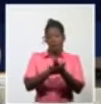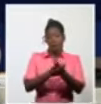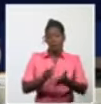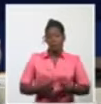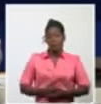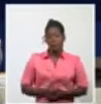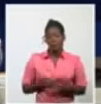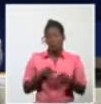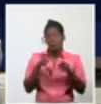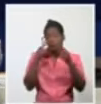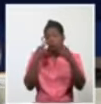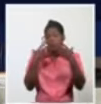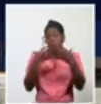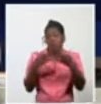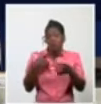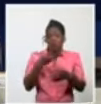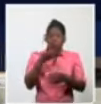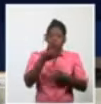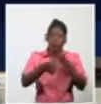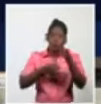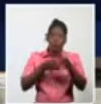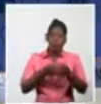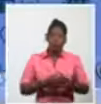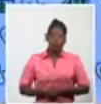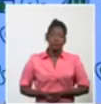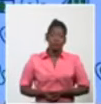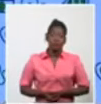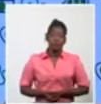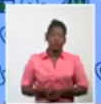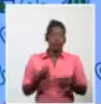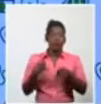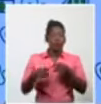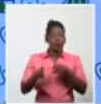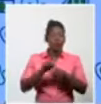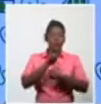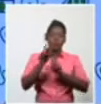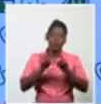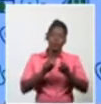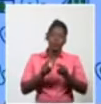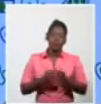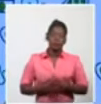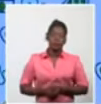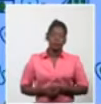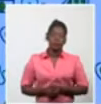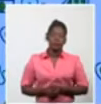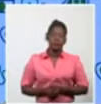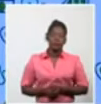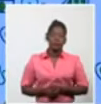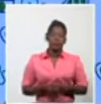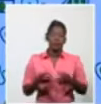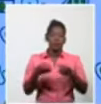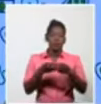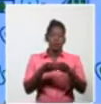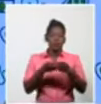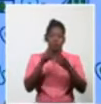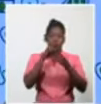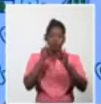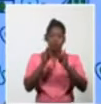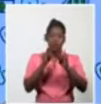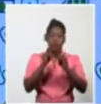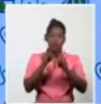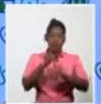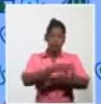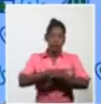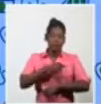pudiera explicar en relación con las vacunas. La siguiente pregunta, doctor, nos la envía la agencia de noticias Xinhua de China y dice